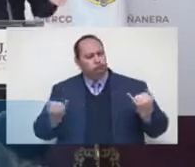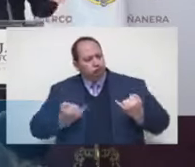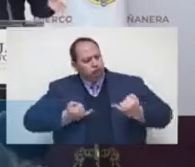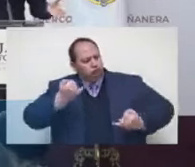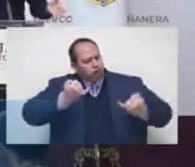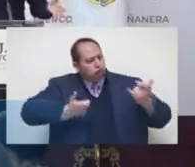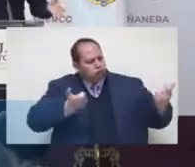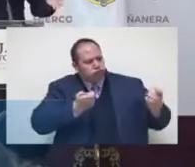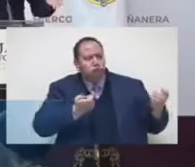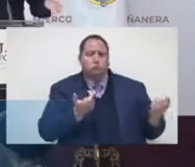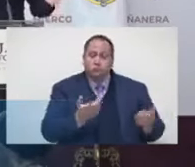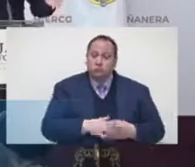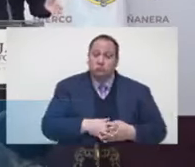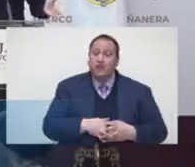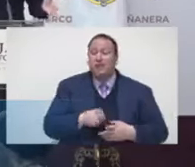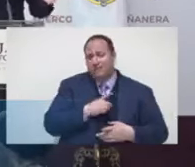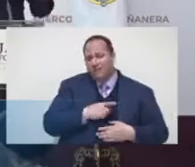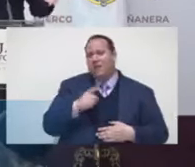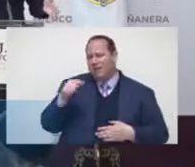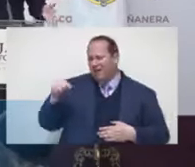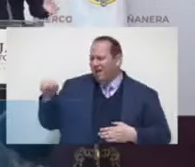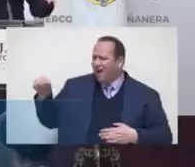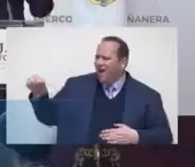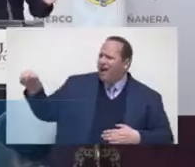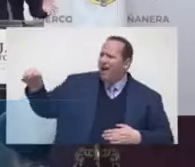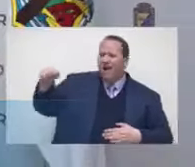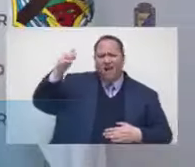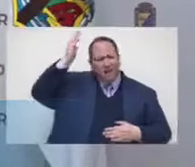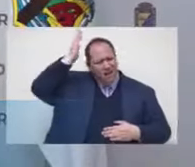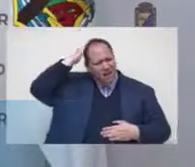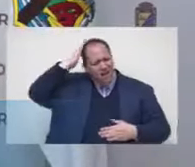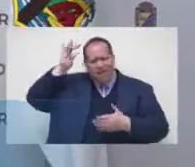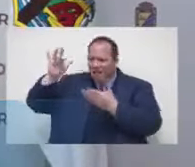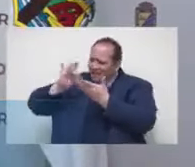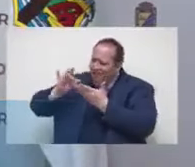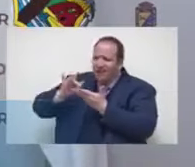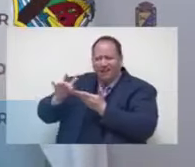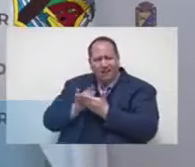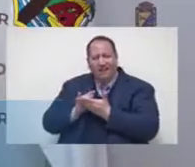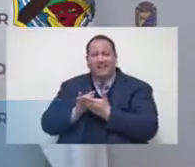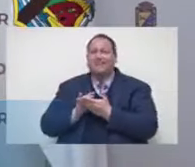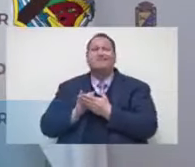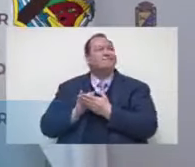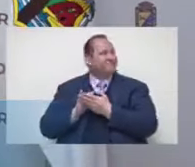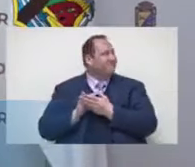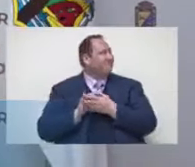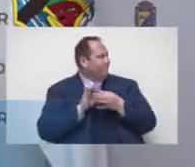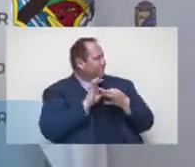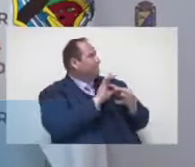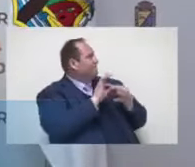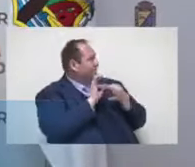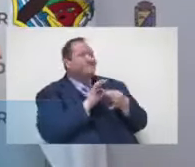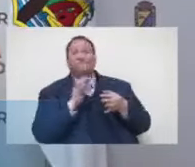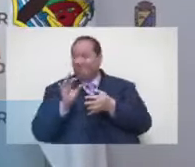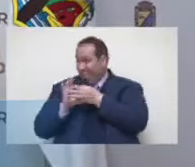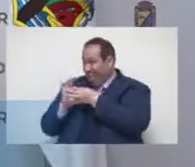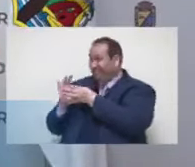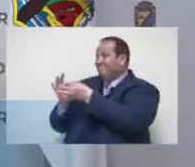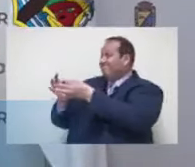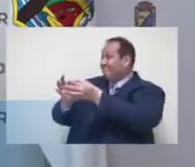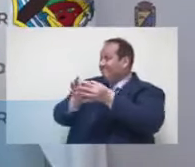se requiere del apoyo de todas las autoridades. Así es, la coordinación. La coordinación de todas las